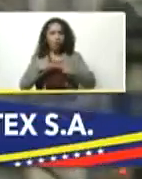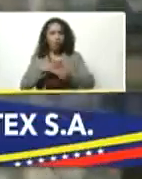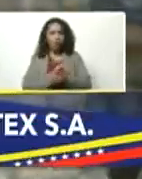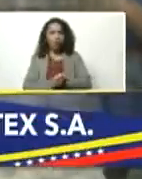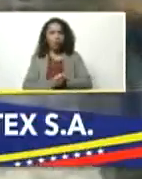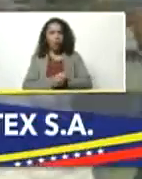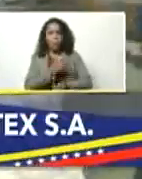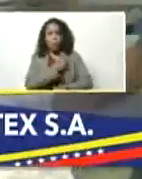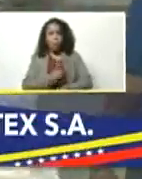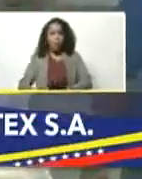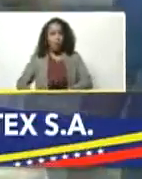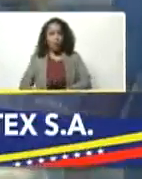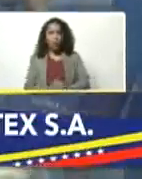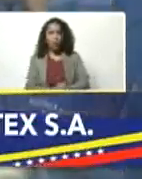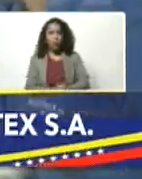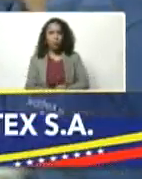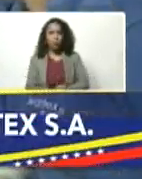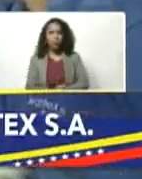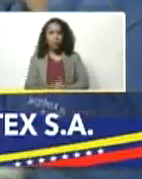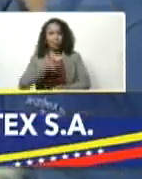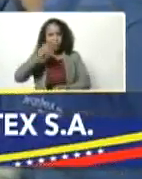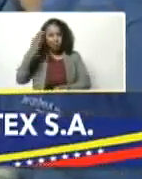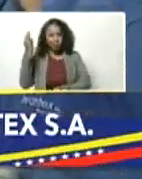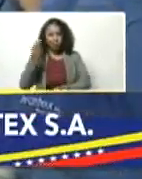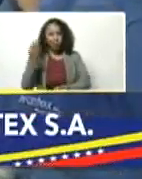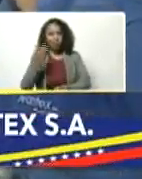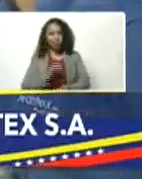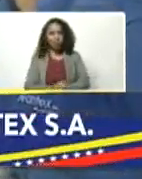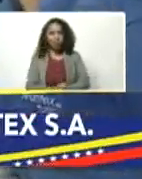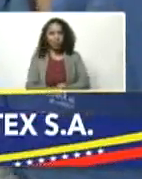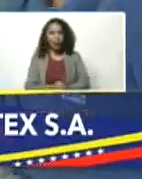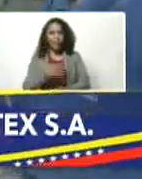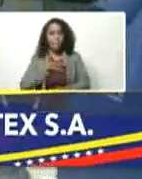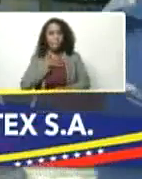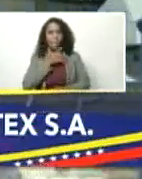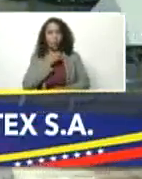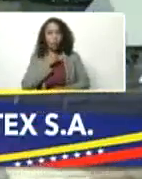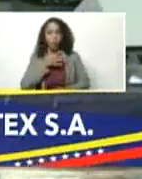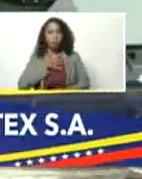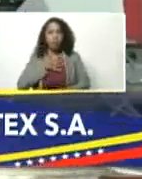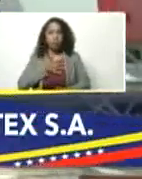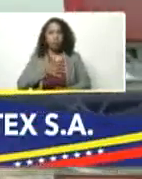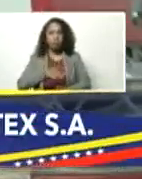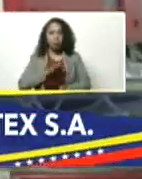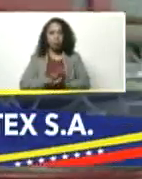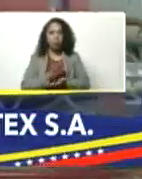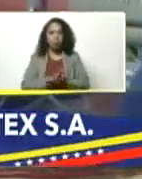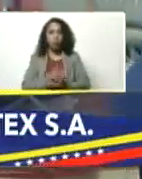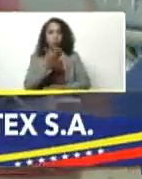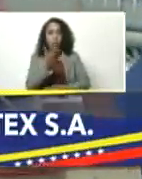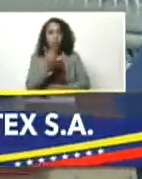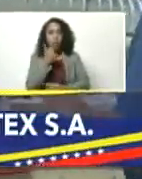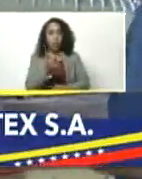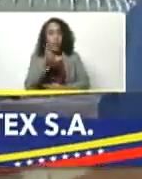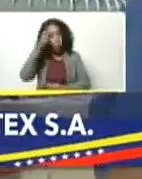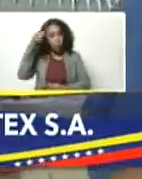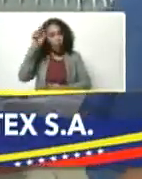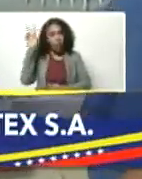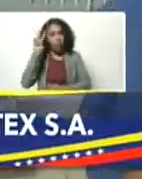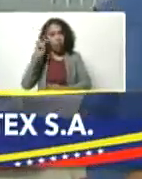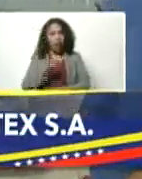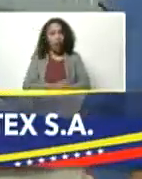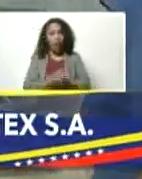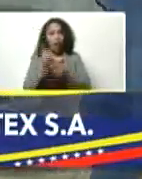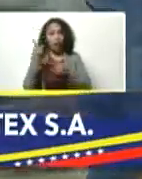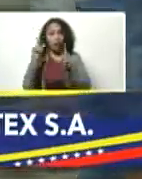ciudadano presidente, verdaderamente me encanta y me alivia cuando usted se dirige al pueblo de Venezuela con